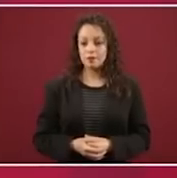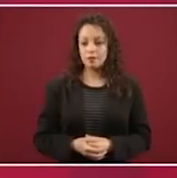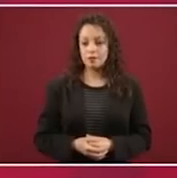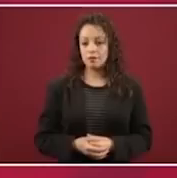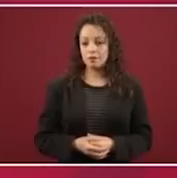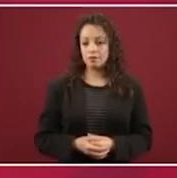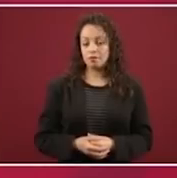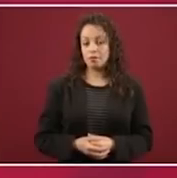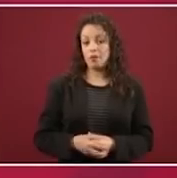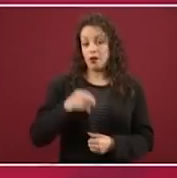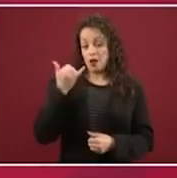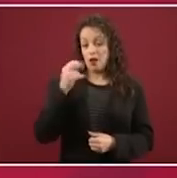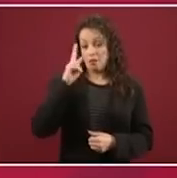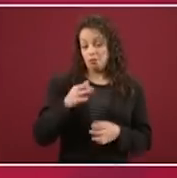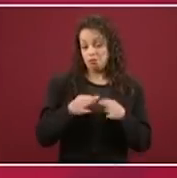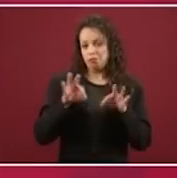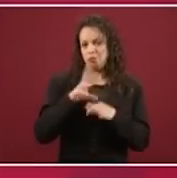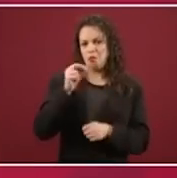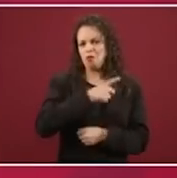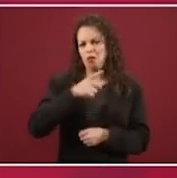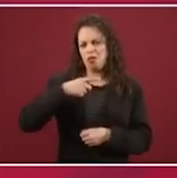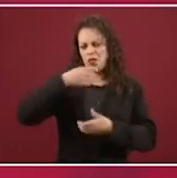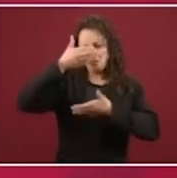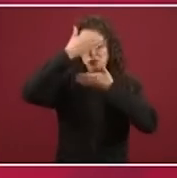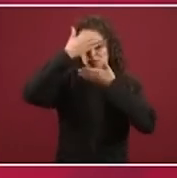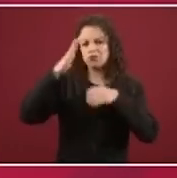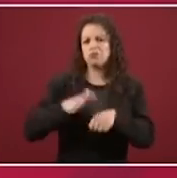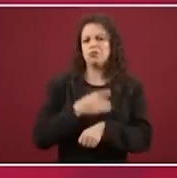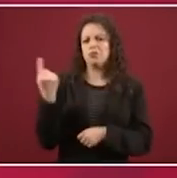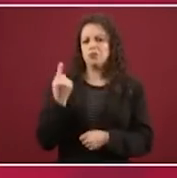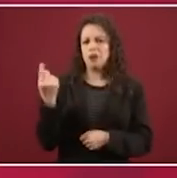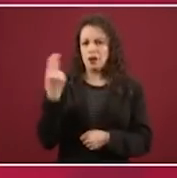con todo respeto. ¿Por qué taparse la cara?